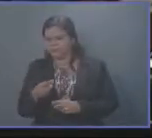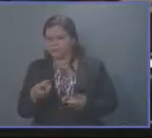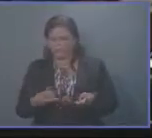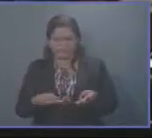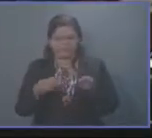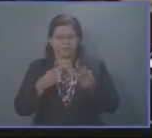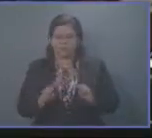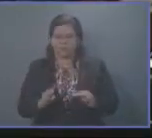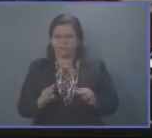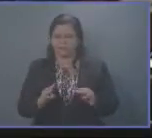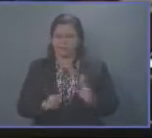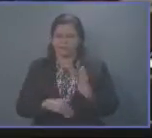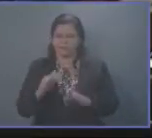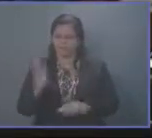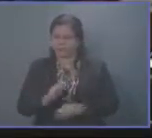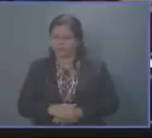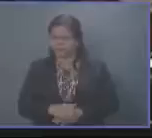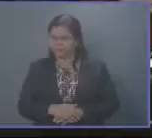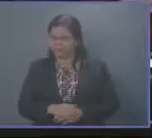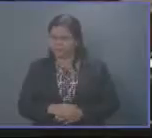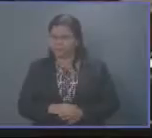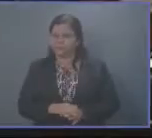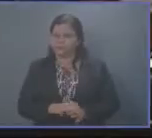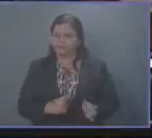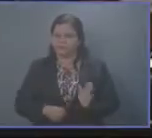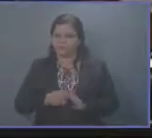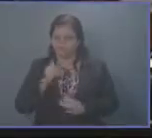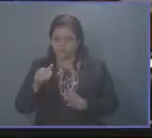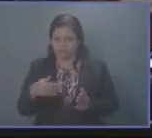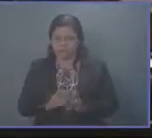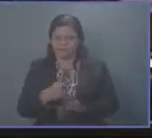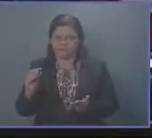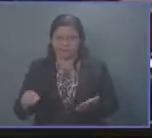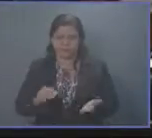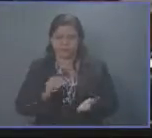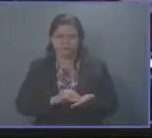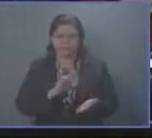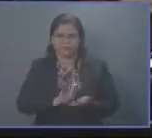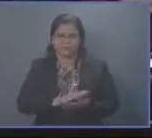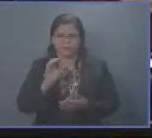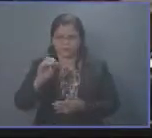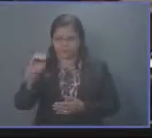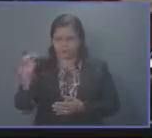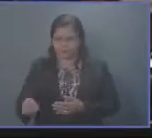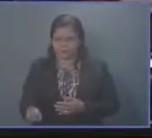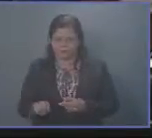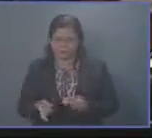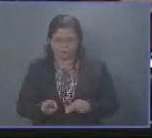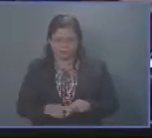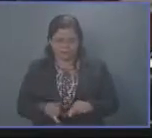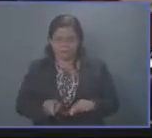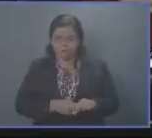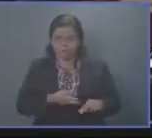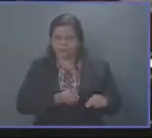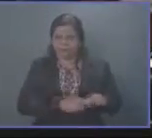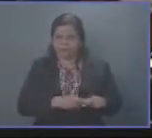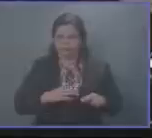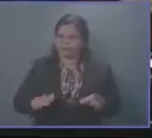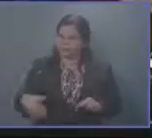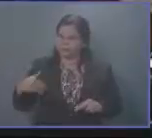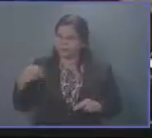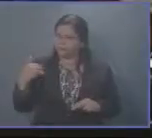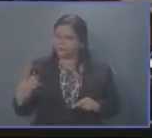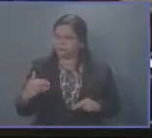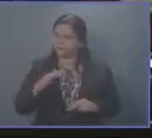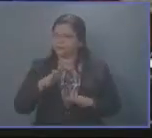crédito, dentro de las cuales al menos deberá establecerse la tasa de interés nominal anual y la